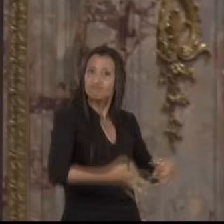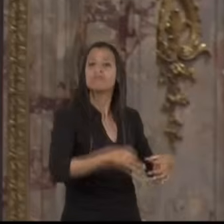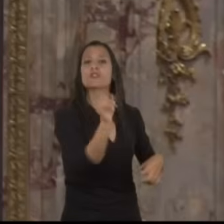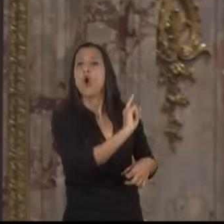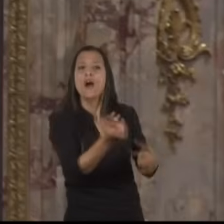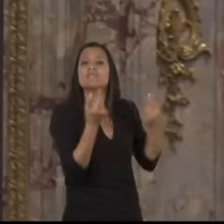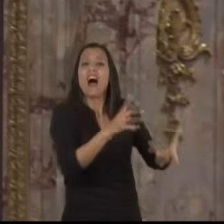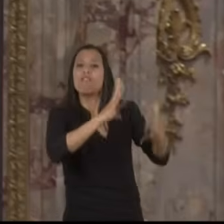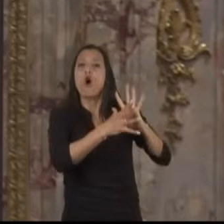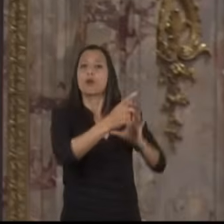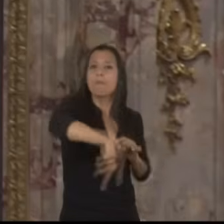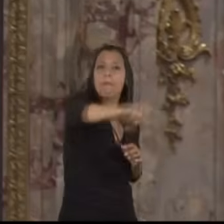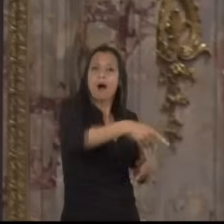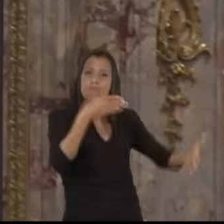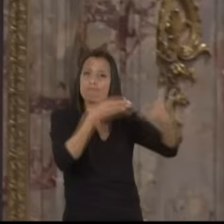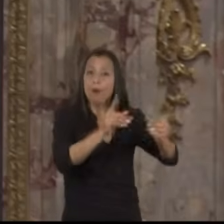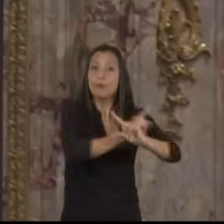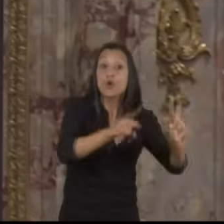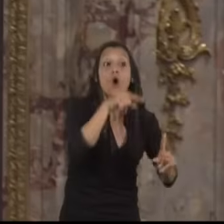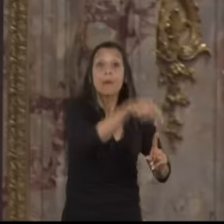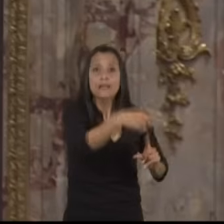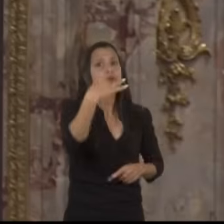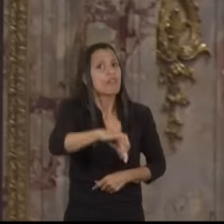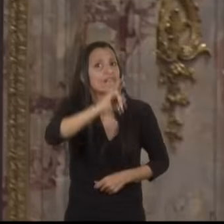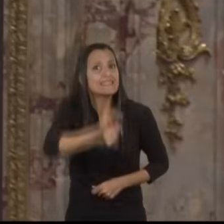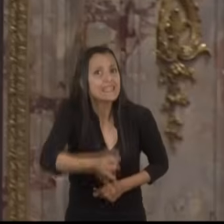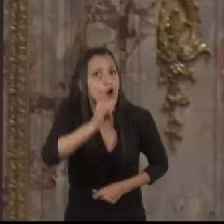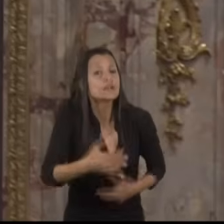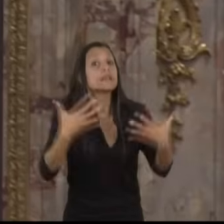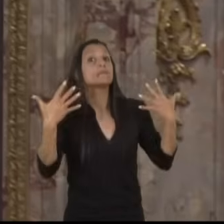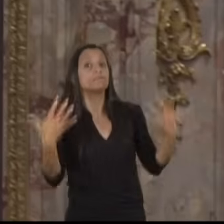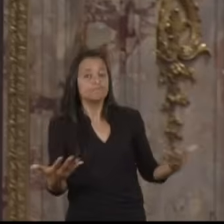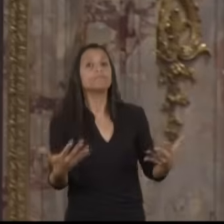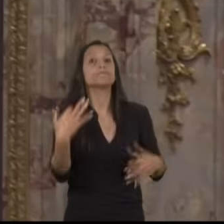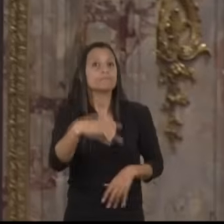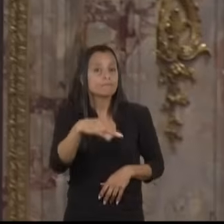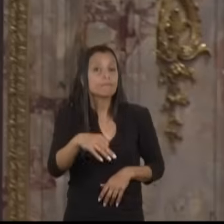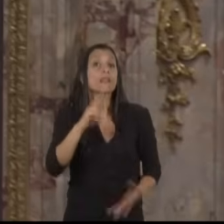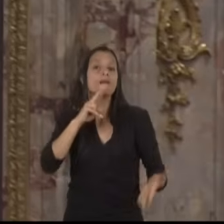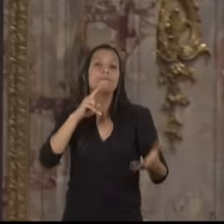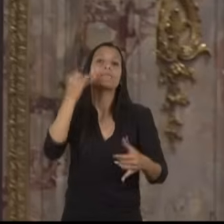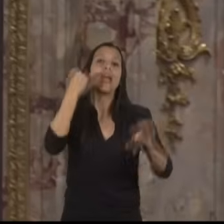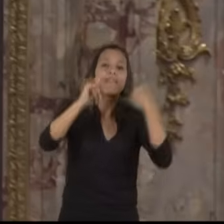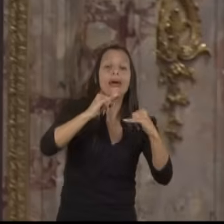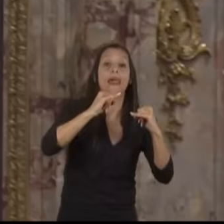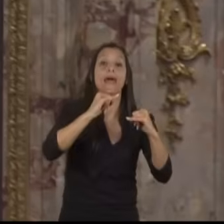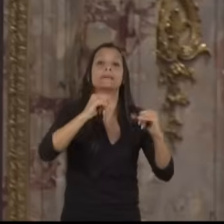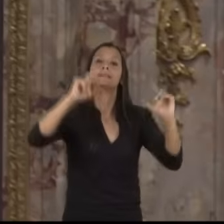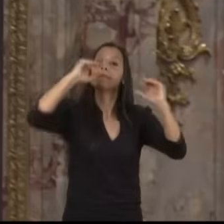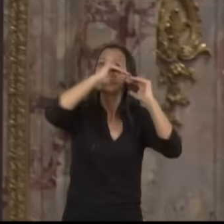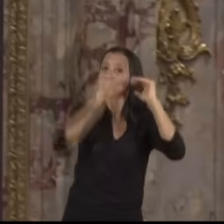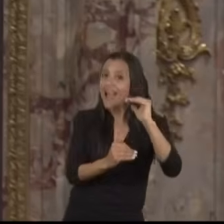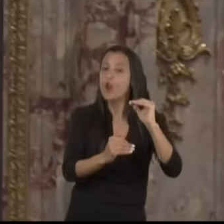propiedad. Y esas condiciones también implican, por definición, menores tasas de interés, que no